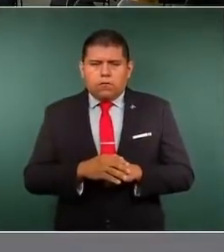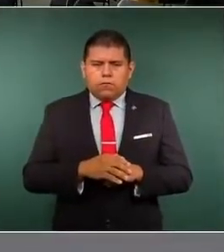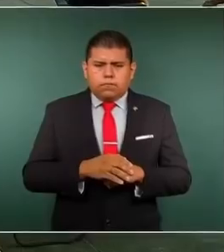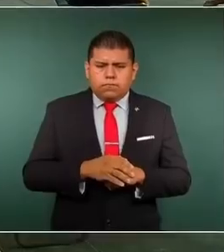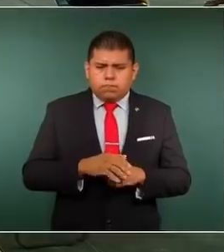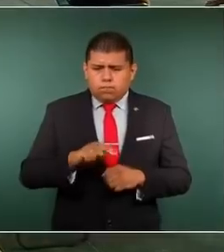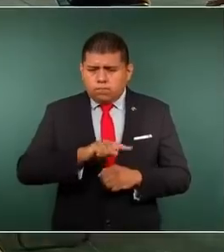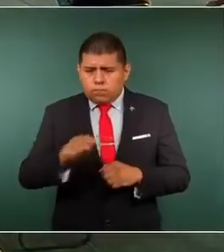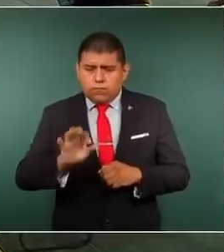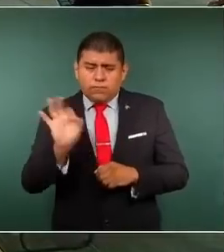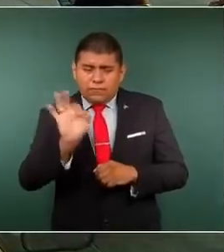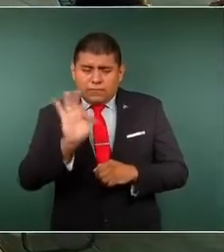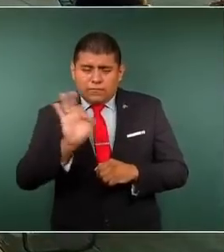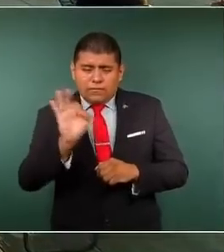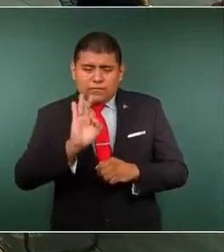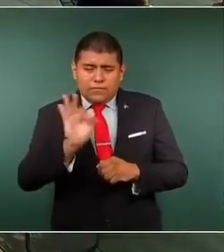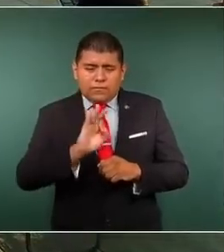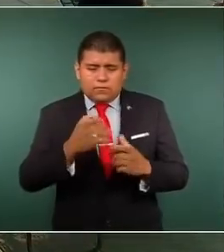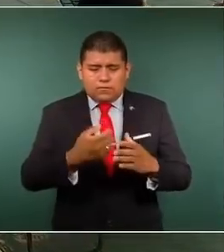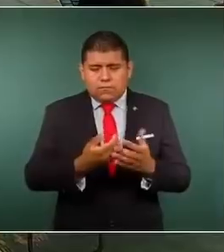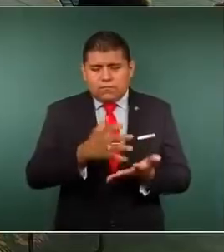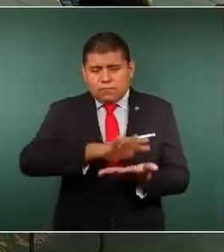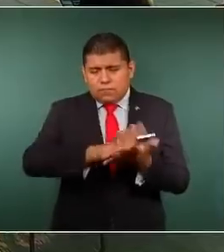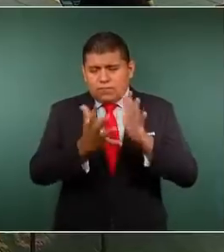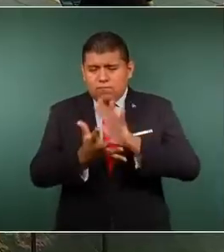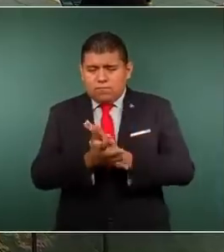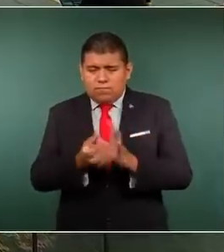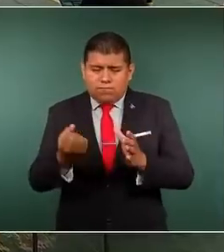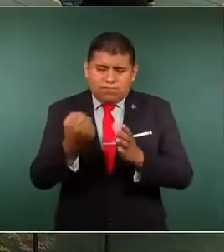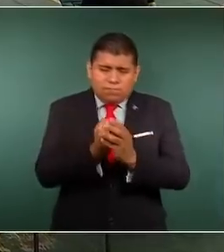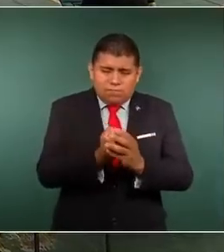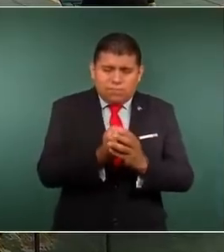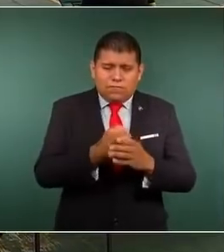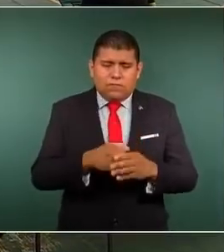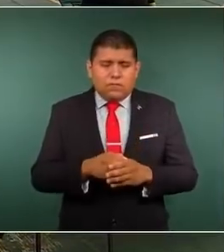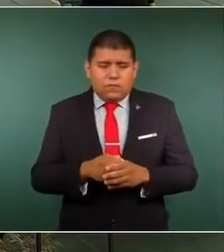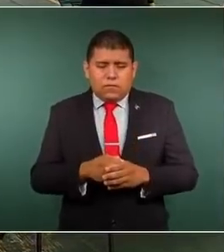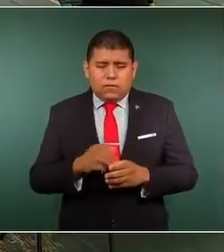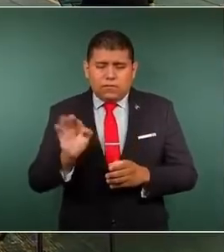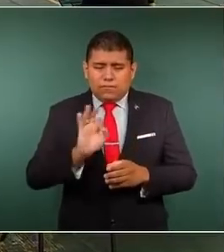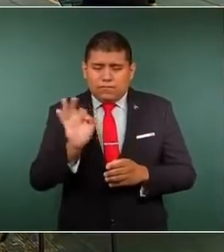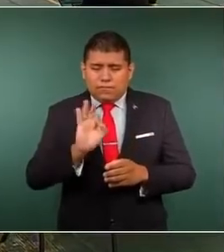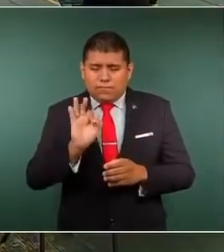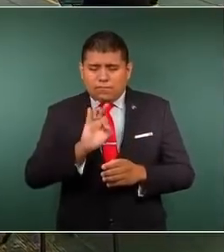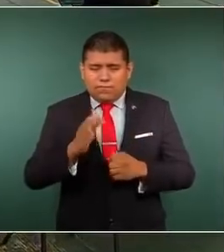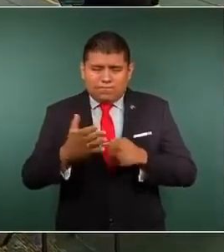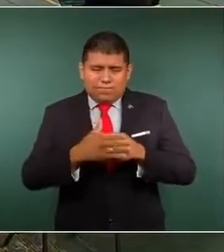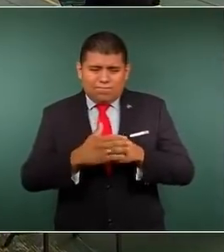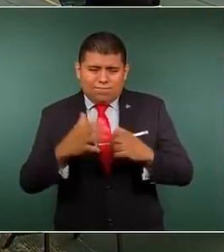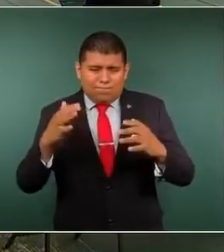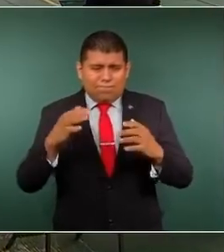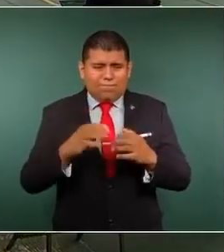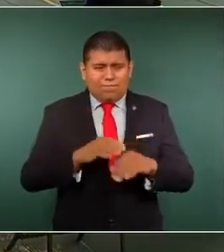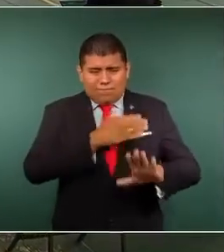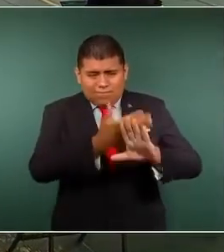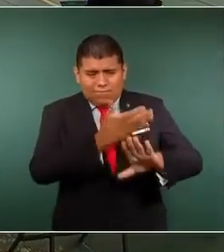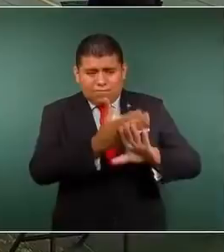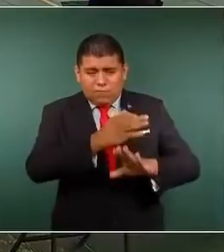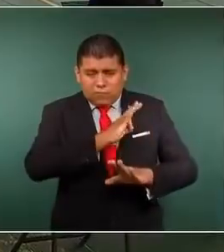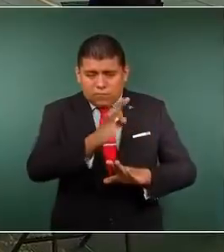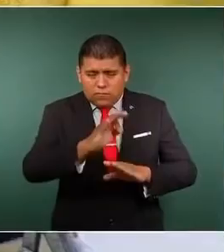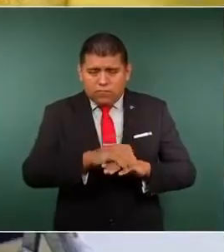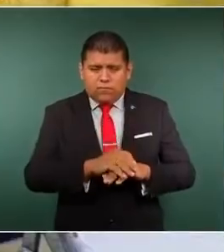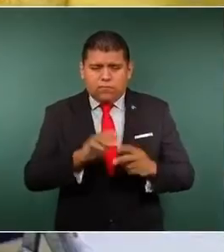violenta del cartel de santa rosa de lima tras estas detenciones segundo si hay los elementos suficientes